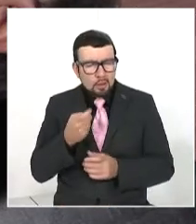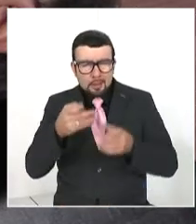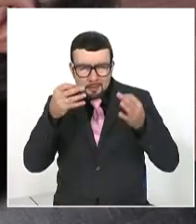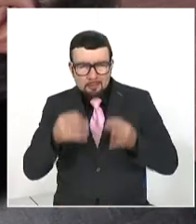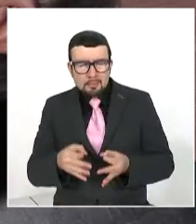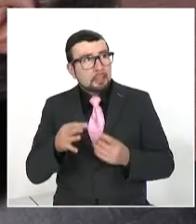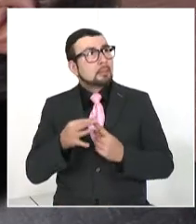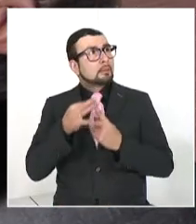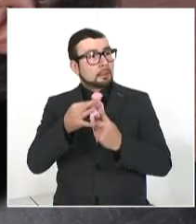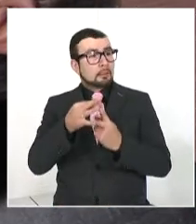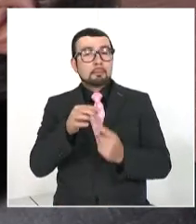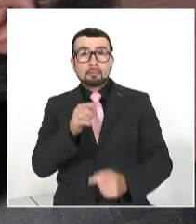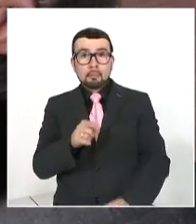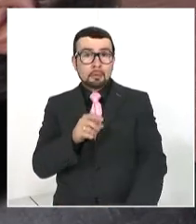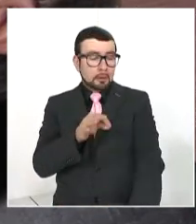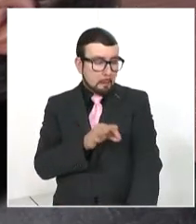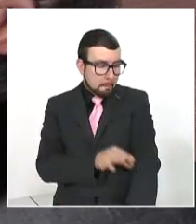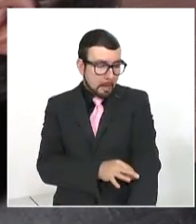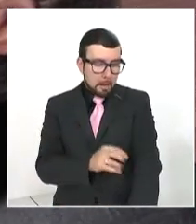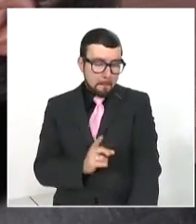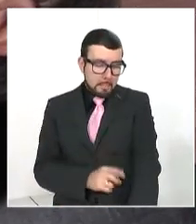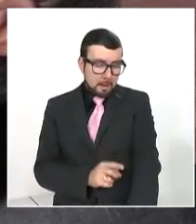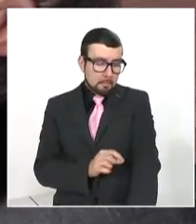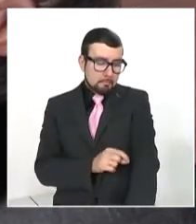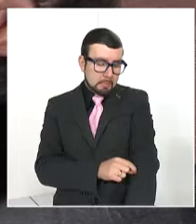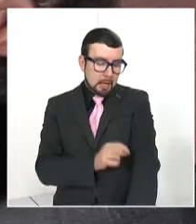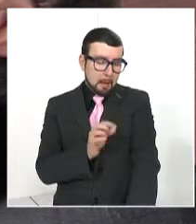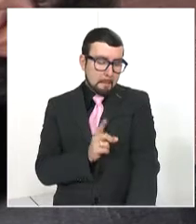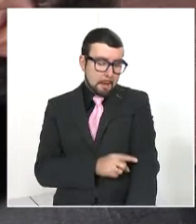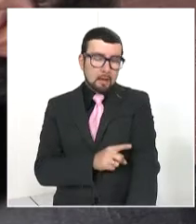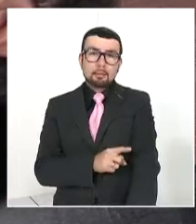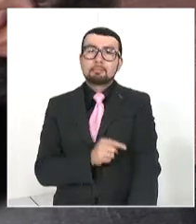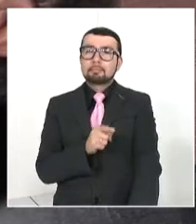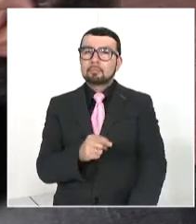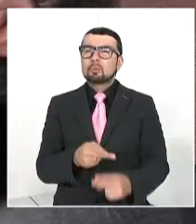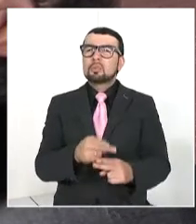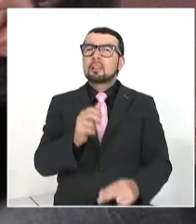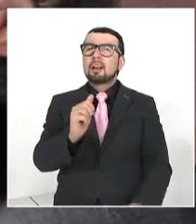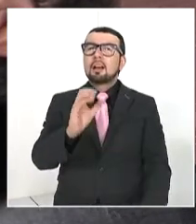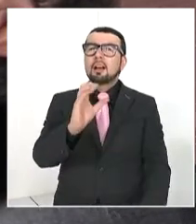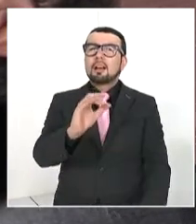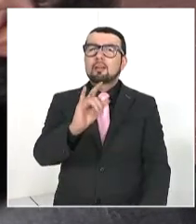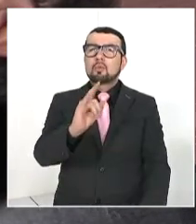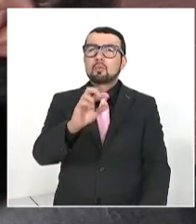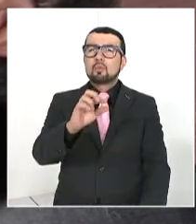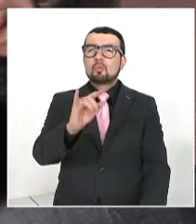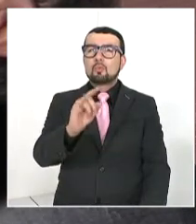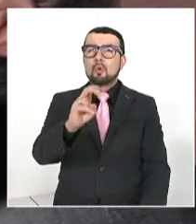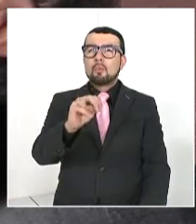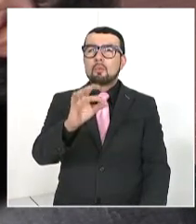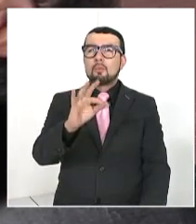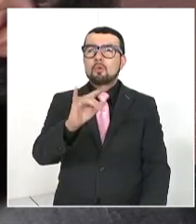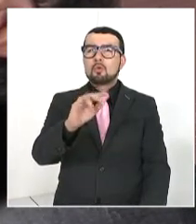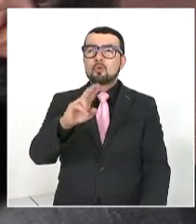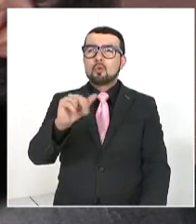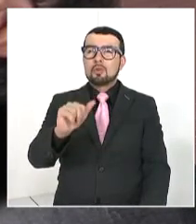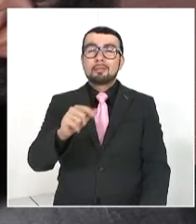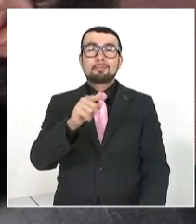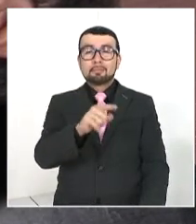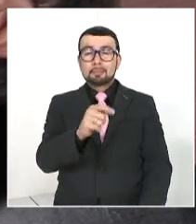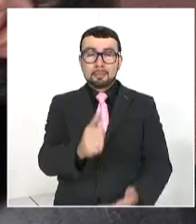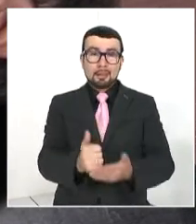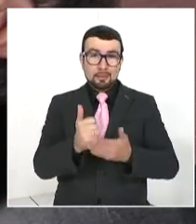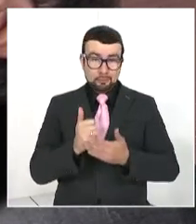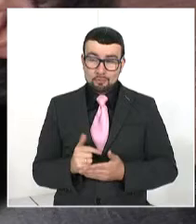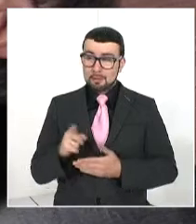se aplica la terapia de acupuntura. Entonces, la acupuntura es una de las herramientas que tiene la medicina tradicional china dentro de